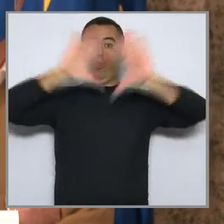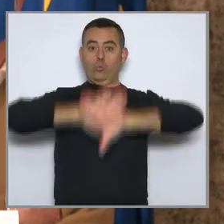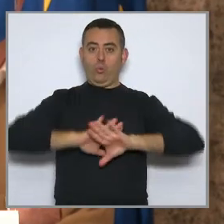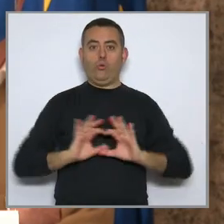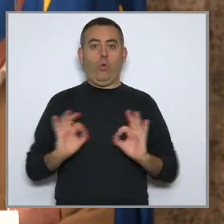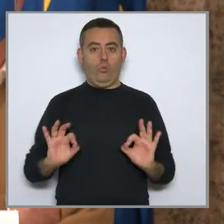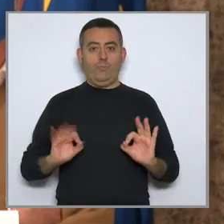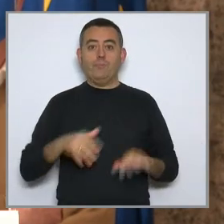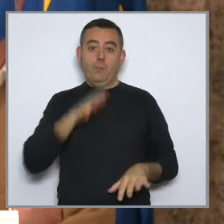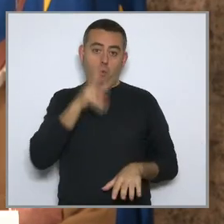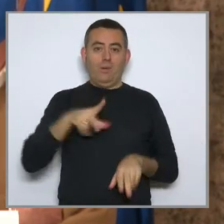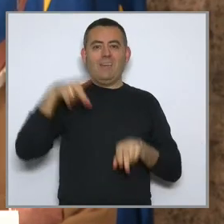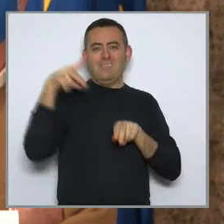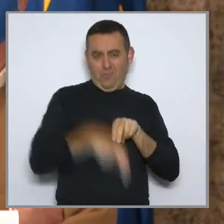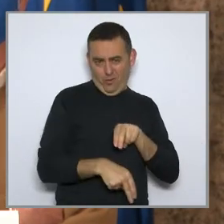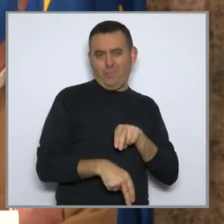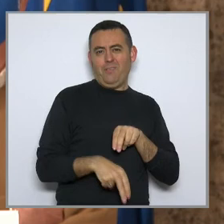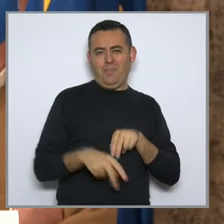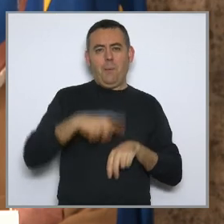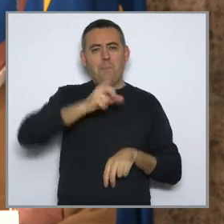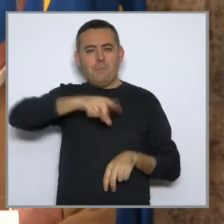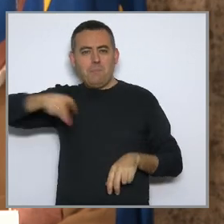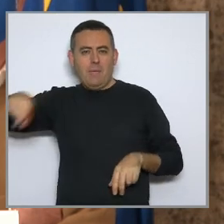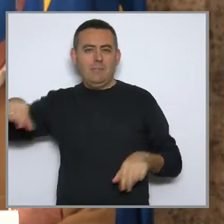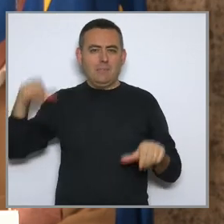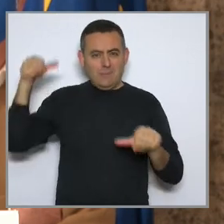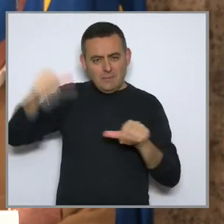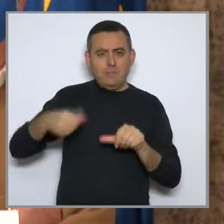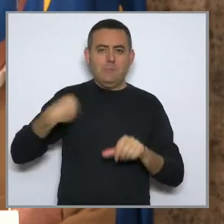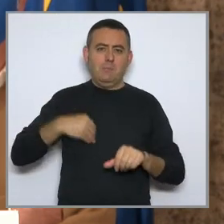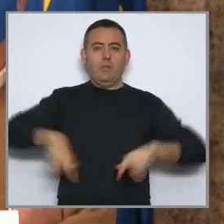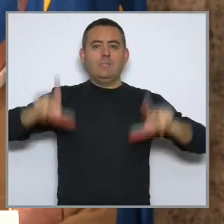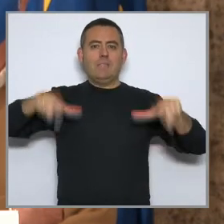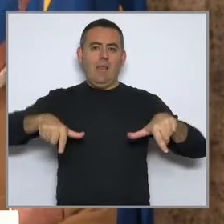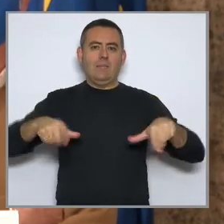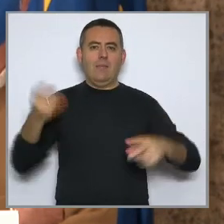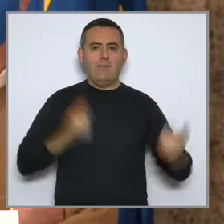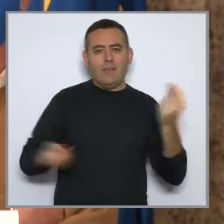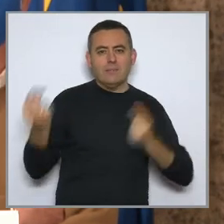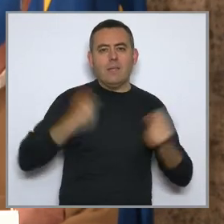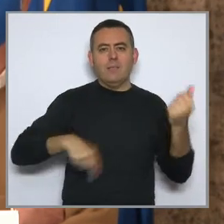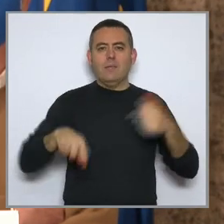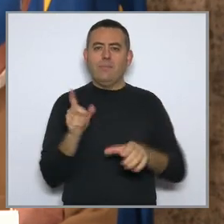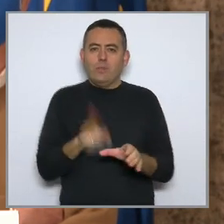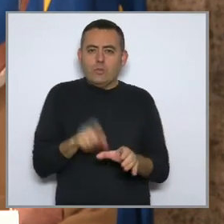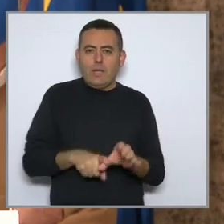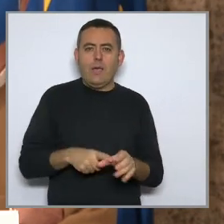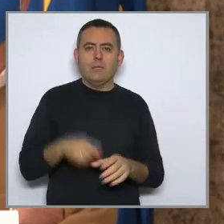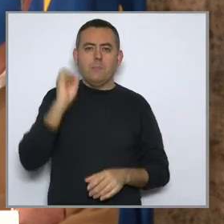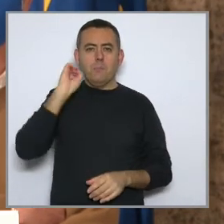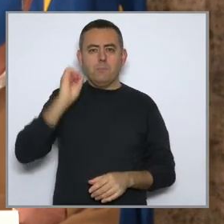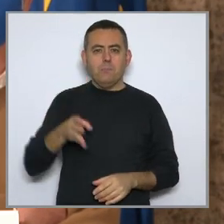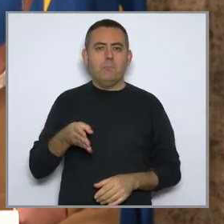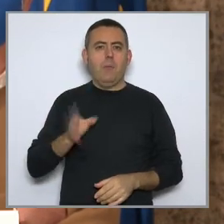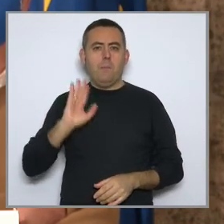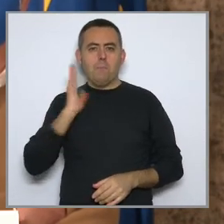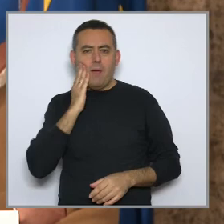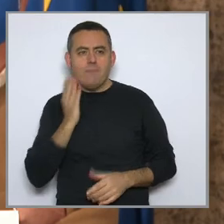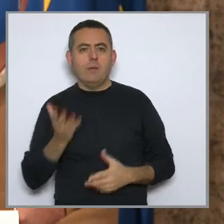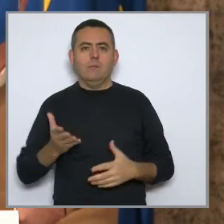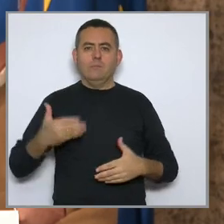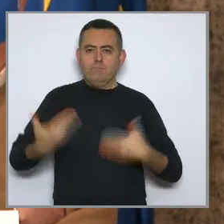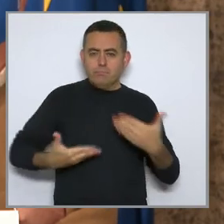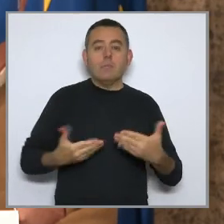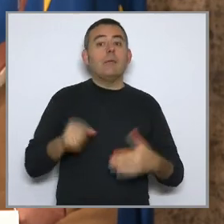restricción sostenida durante estos meses. A estas salas de fiestas, espectáculos, discotecas, pubs, teatros, se beneficiarán también de